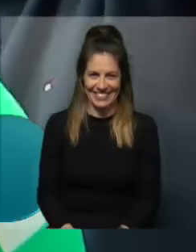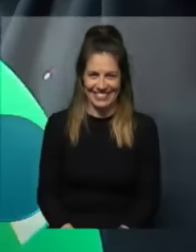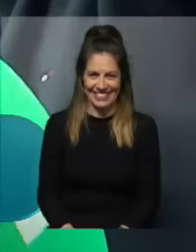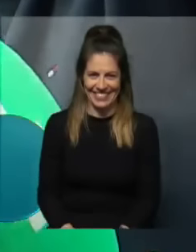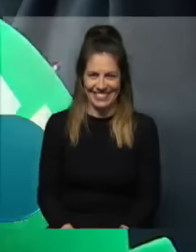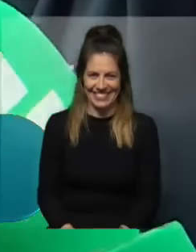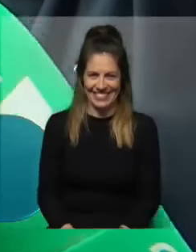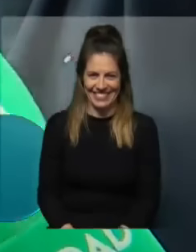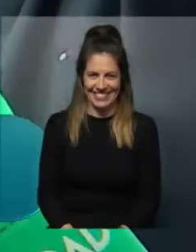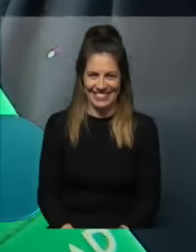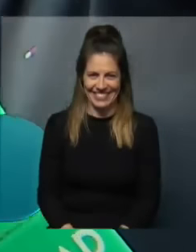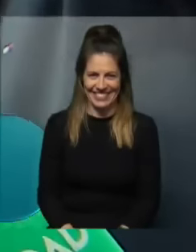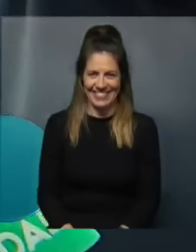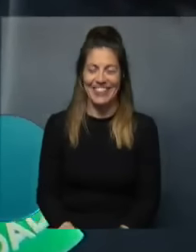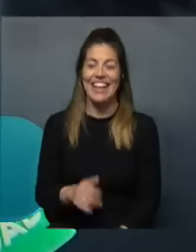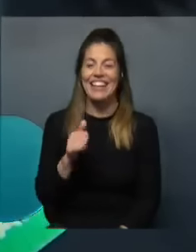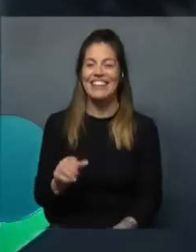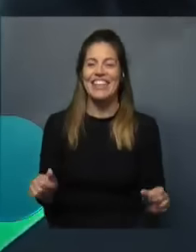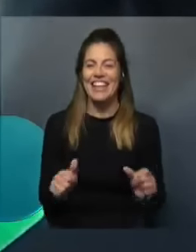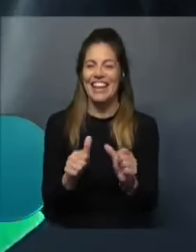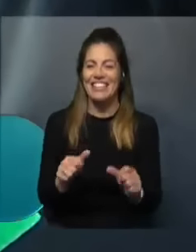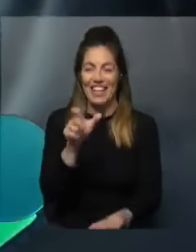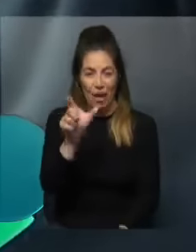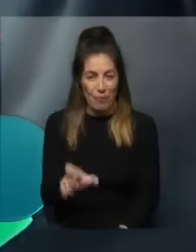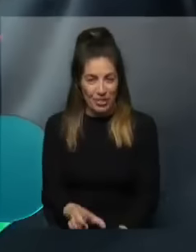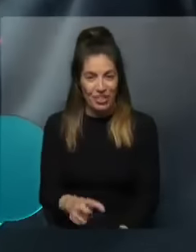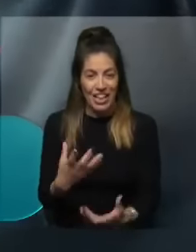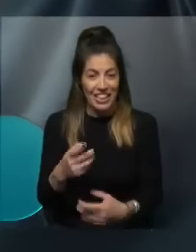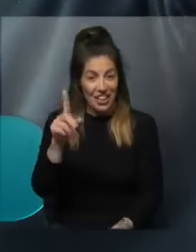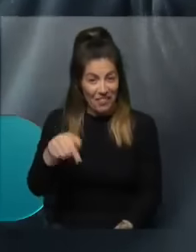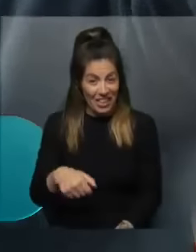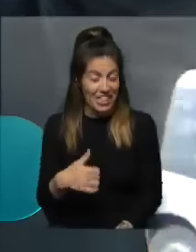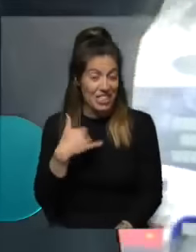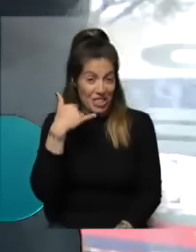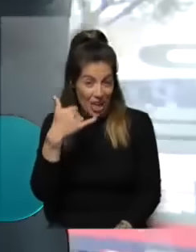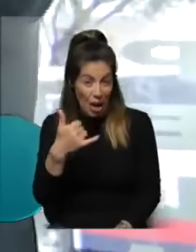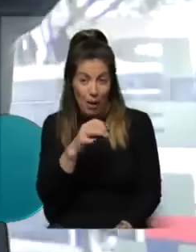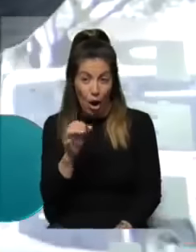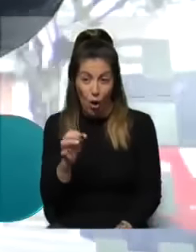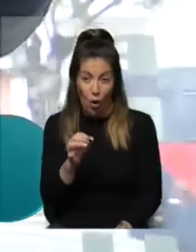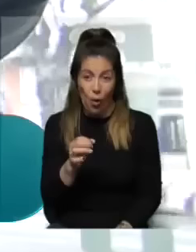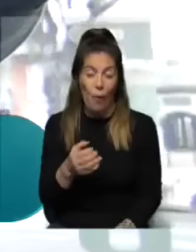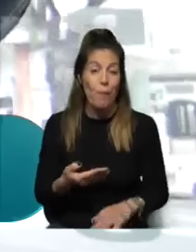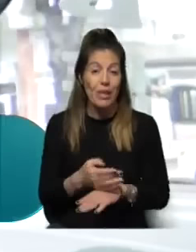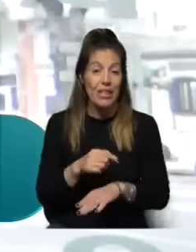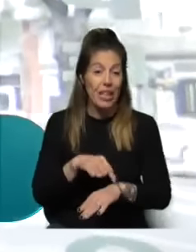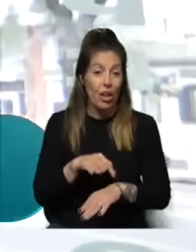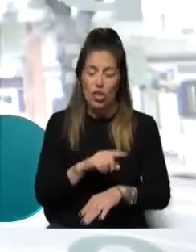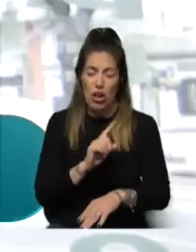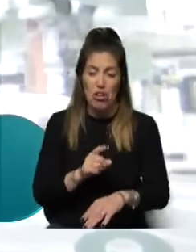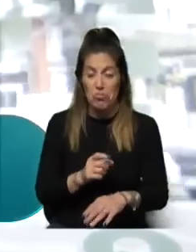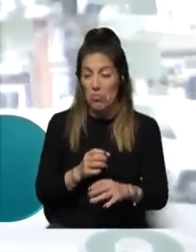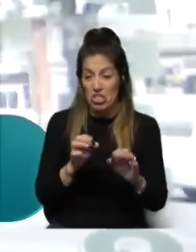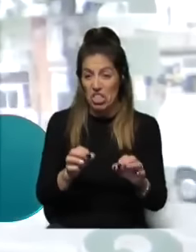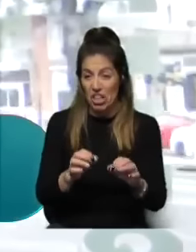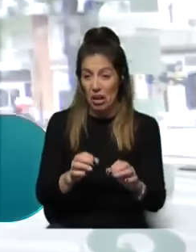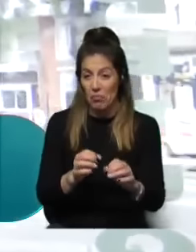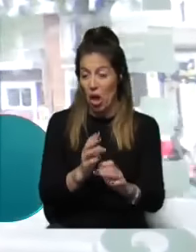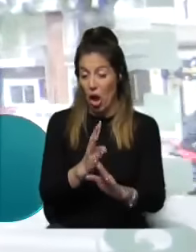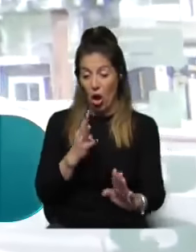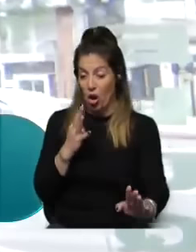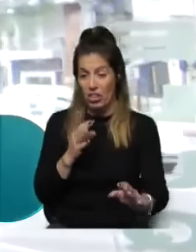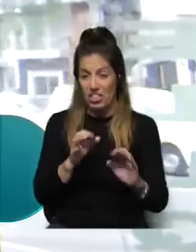menos. Tano, ¿y qué tiene que hacer el ciudadano que quiere venir? ¿Lo llama por teléfono, pide turno? A la vieja escuela, orden de llegada nomás. Así como viniste tú, llegás y